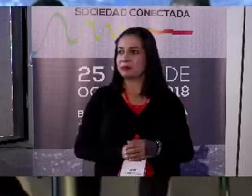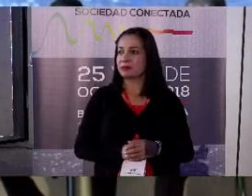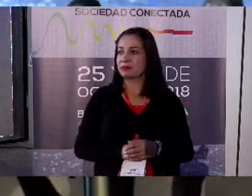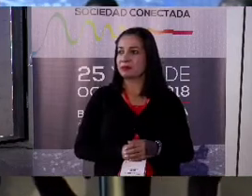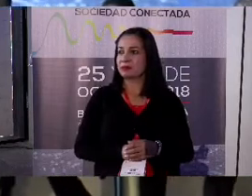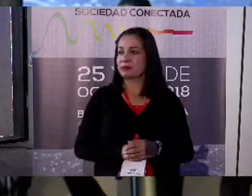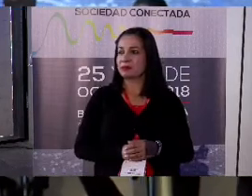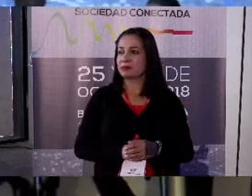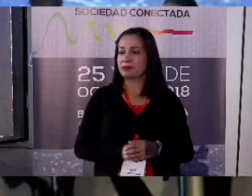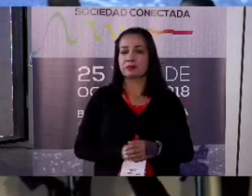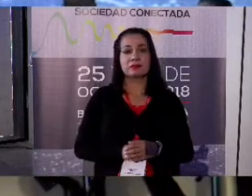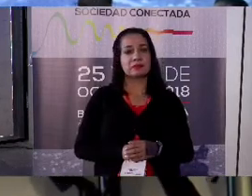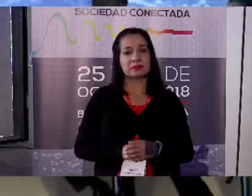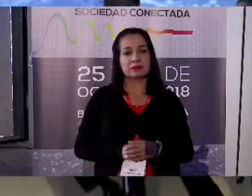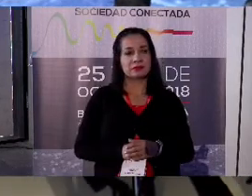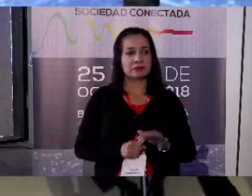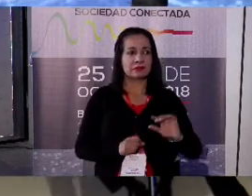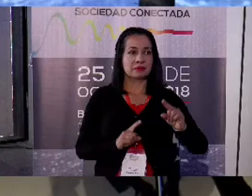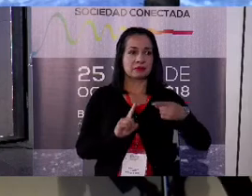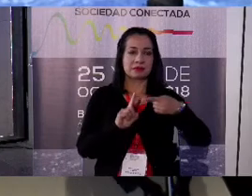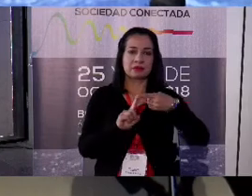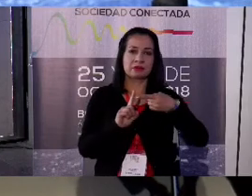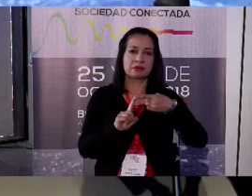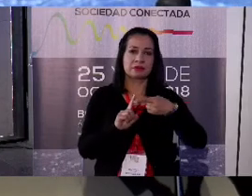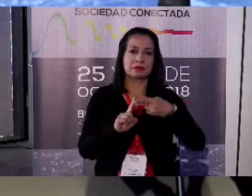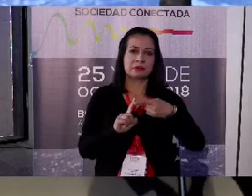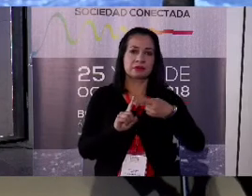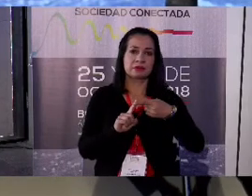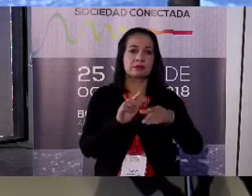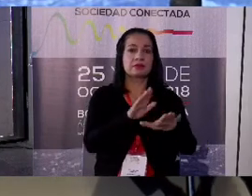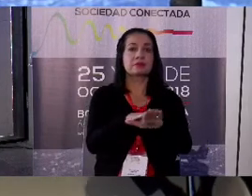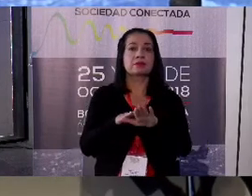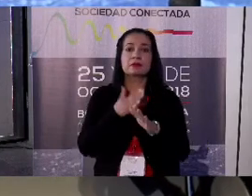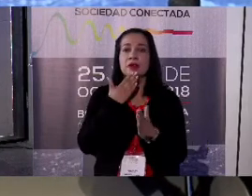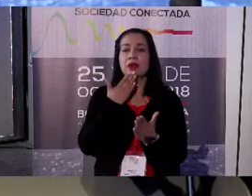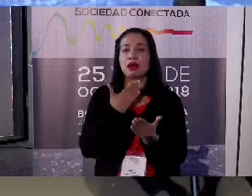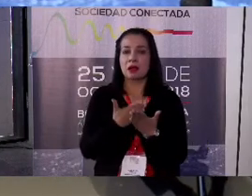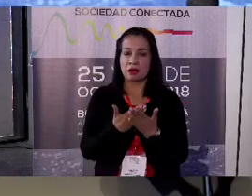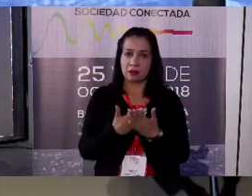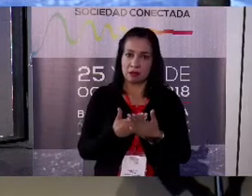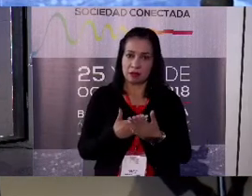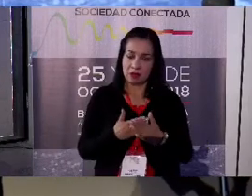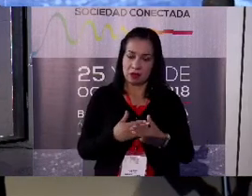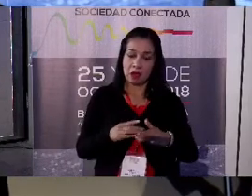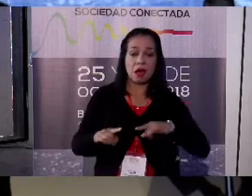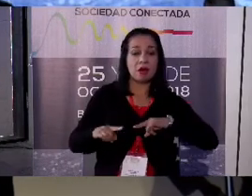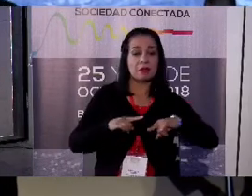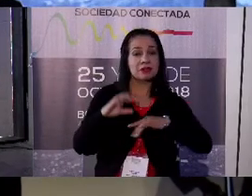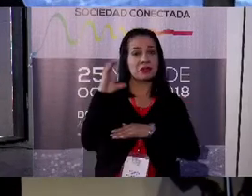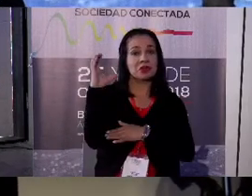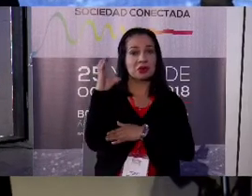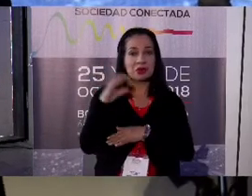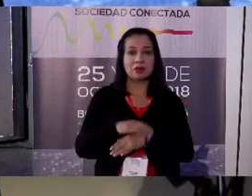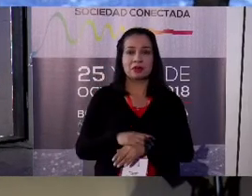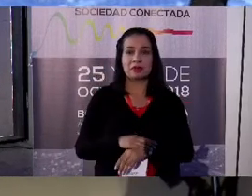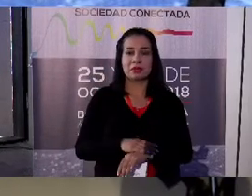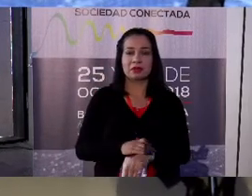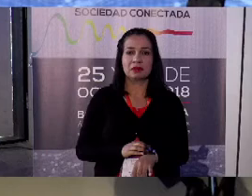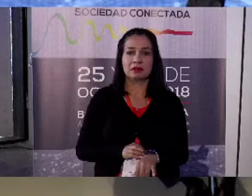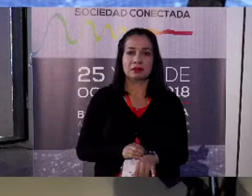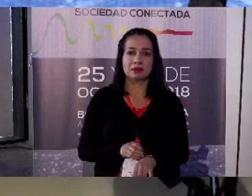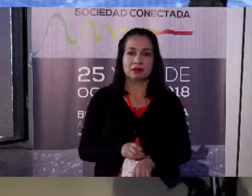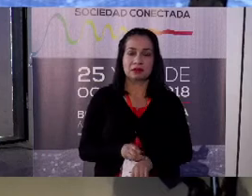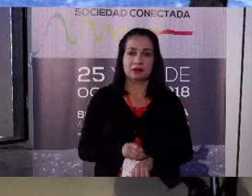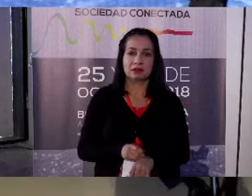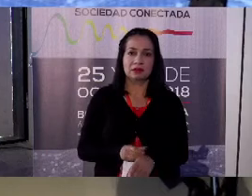segundos primero el agradecimiento a la administración de Colombia a ane y en